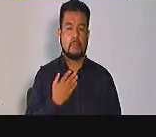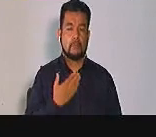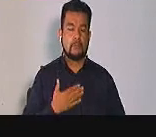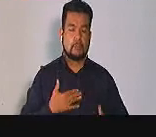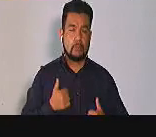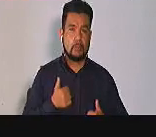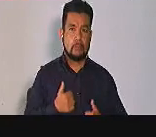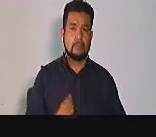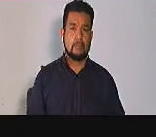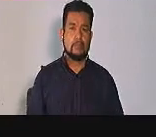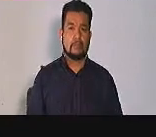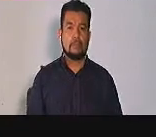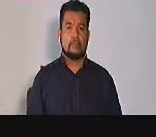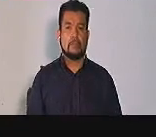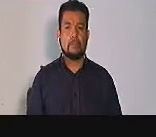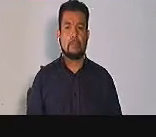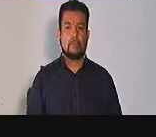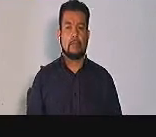día.